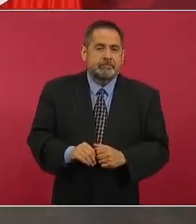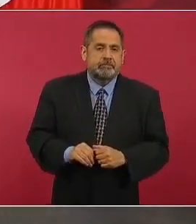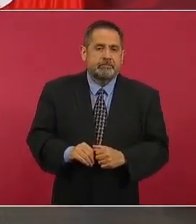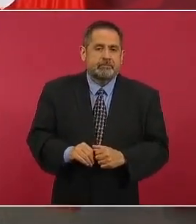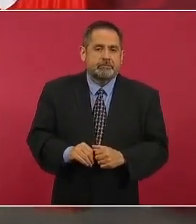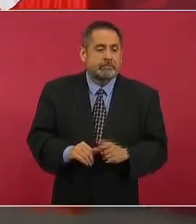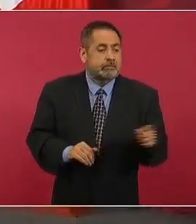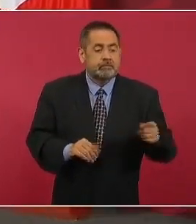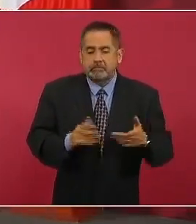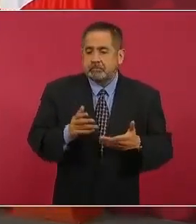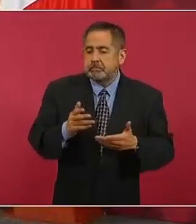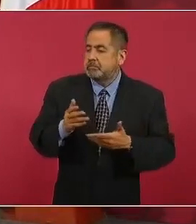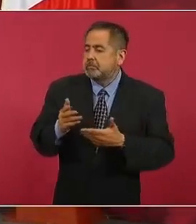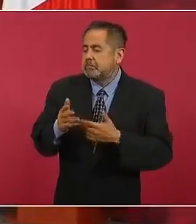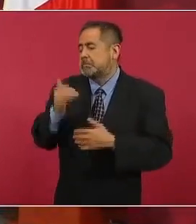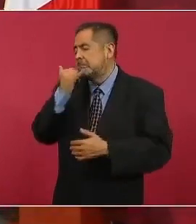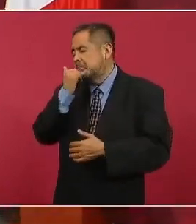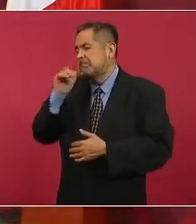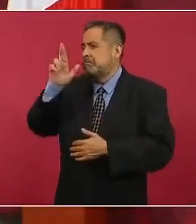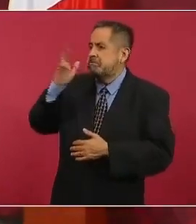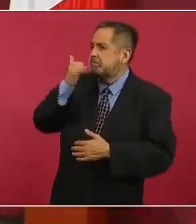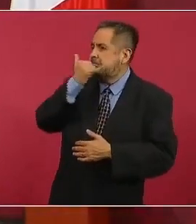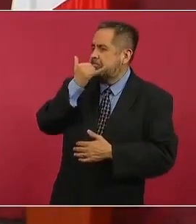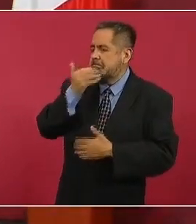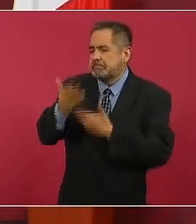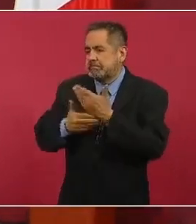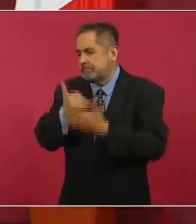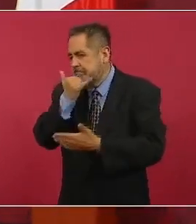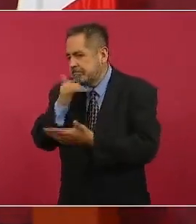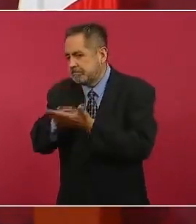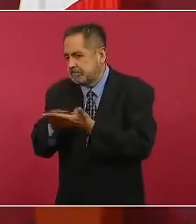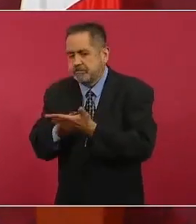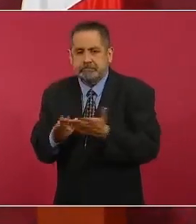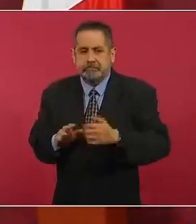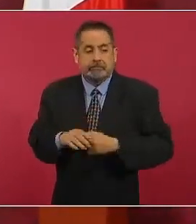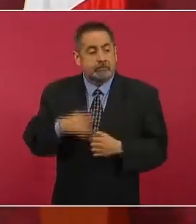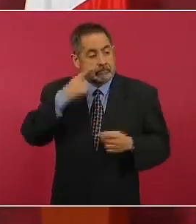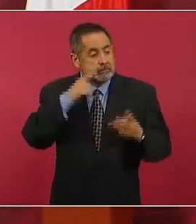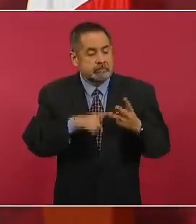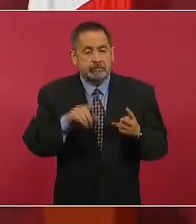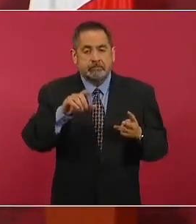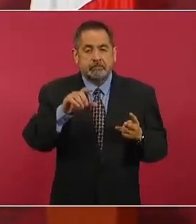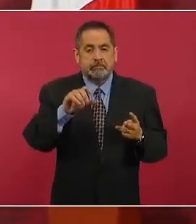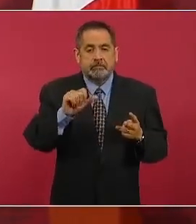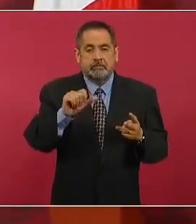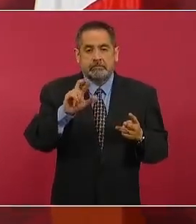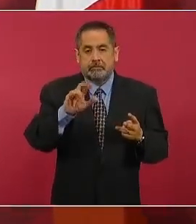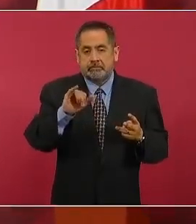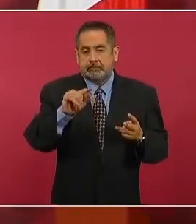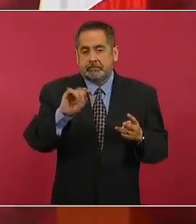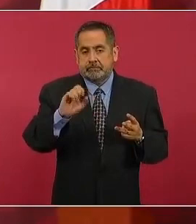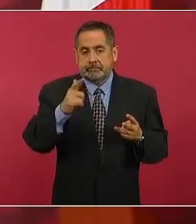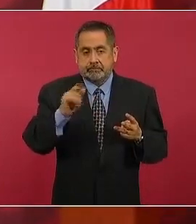fresca disculpa y estoy esperando también que Carmen Aristegui haga lo propio